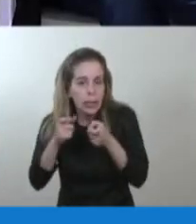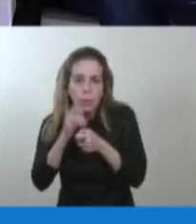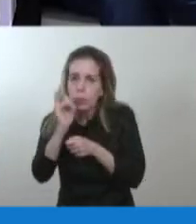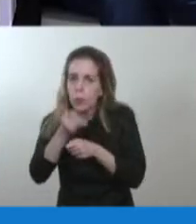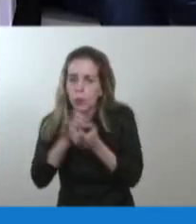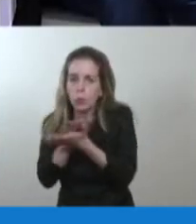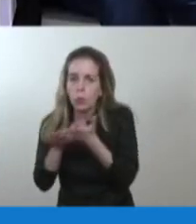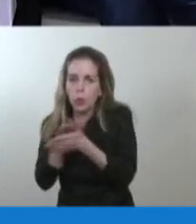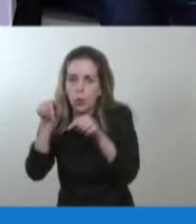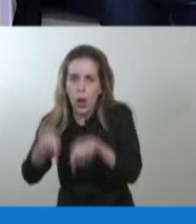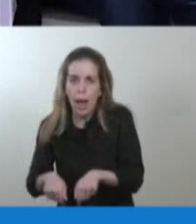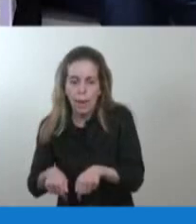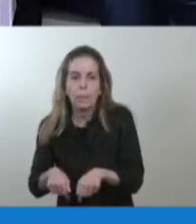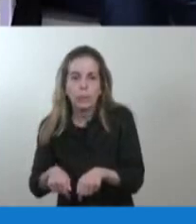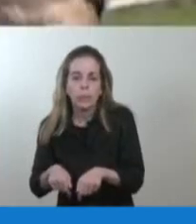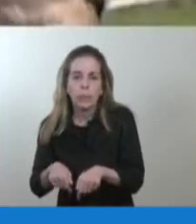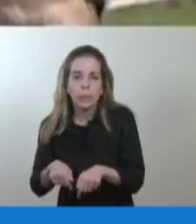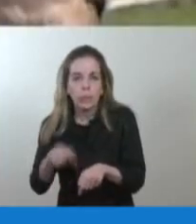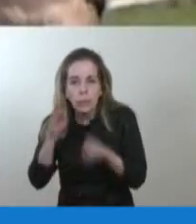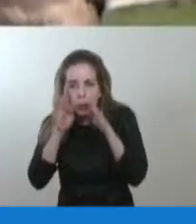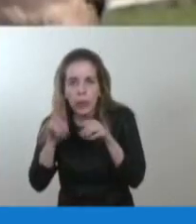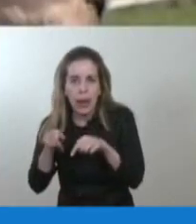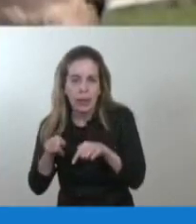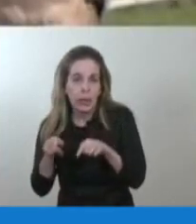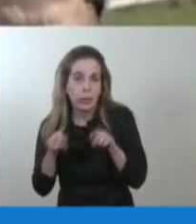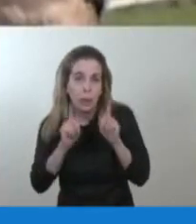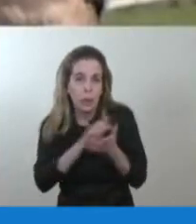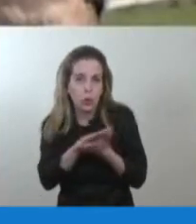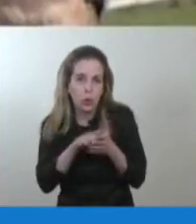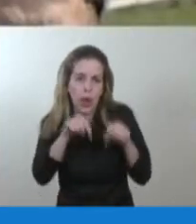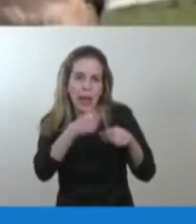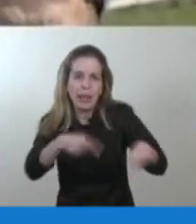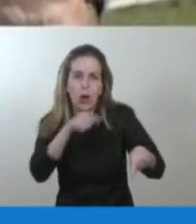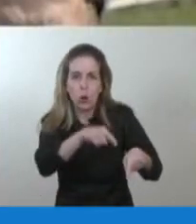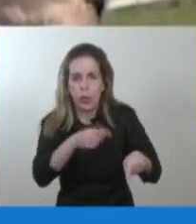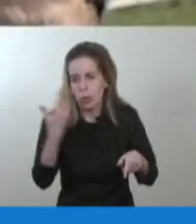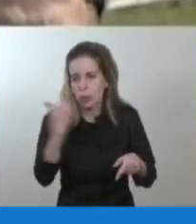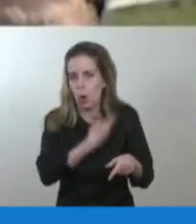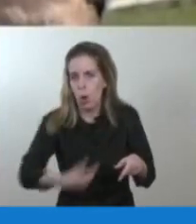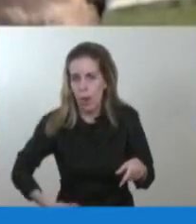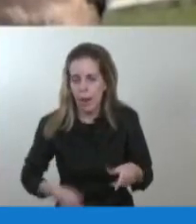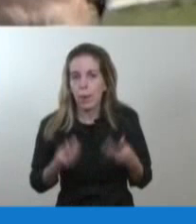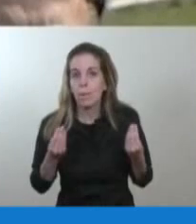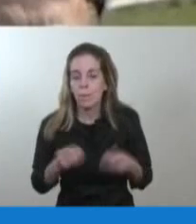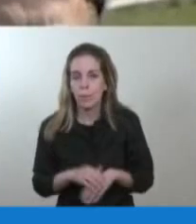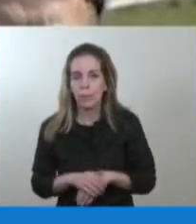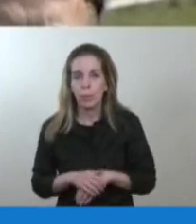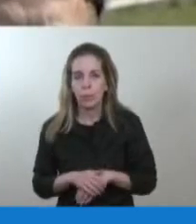fuertemente también ese tipo de delitos por qué